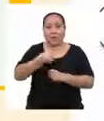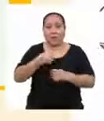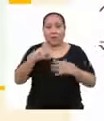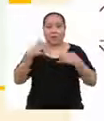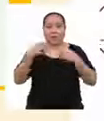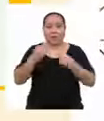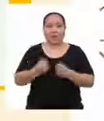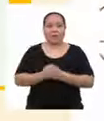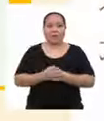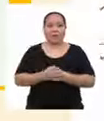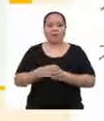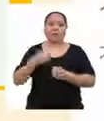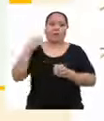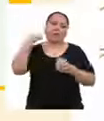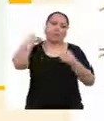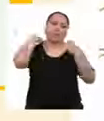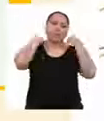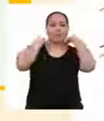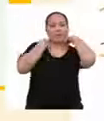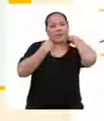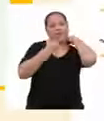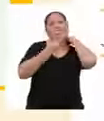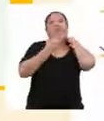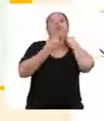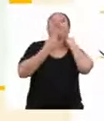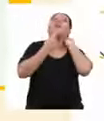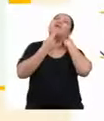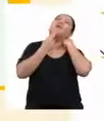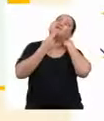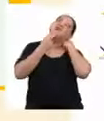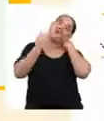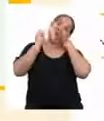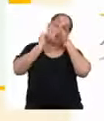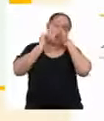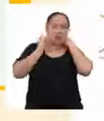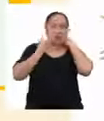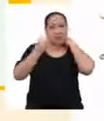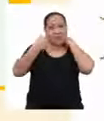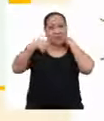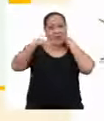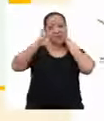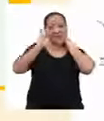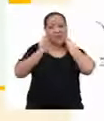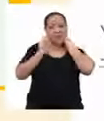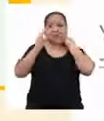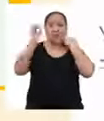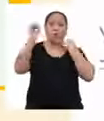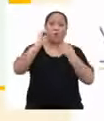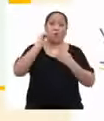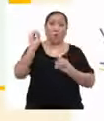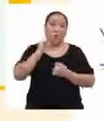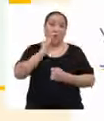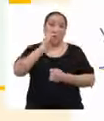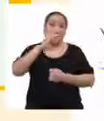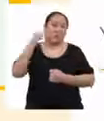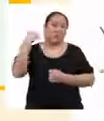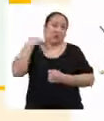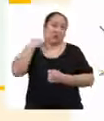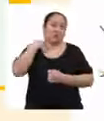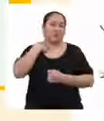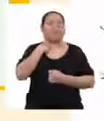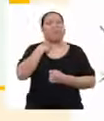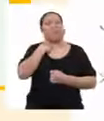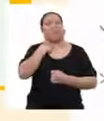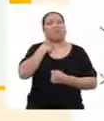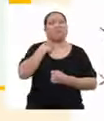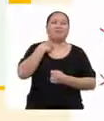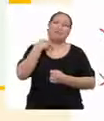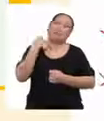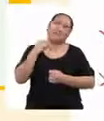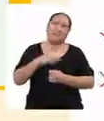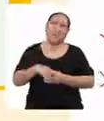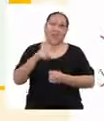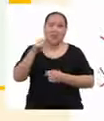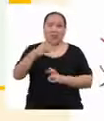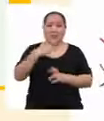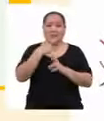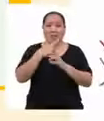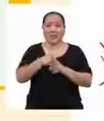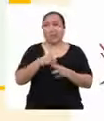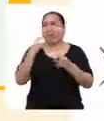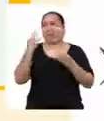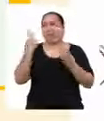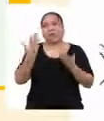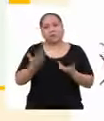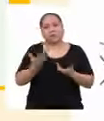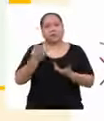con contracturas musculares, ya que el 17% respondió eso. Yo creo que es una respuesta